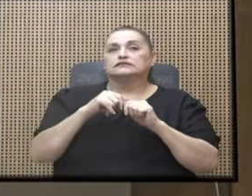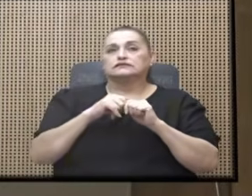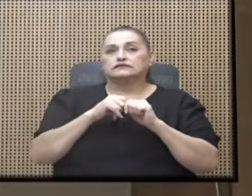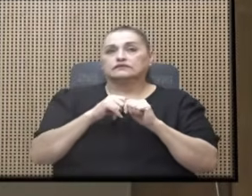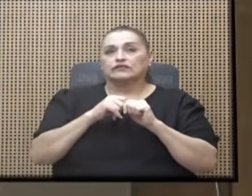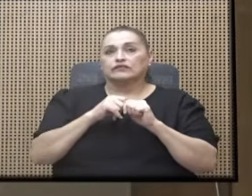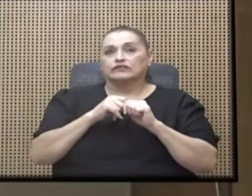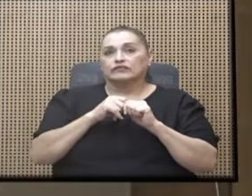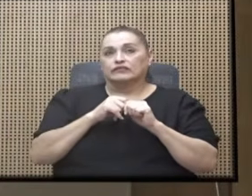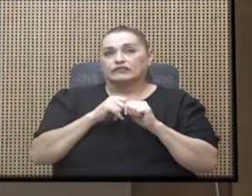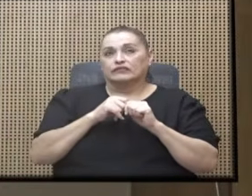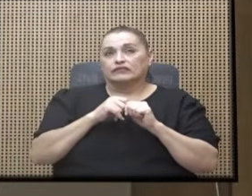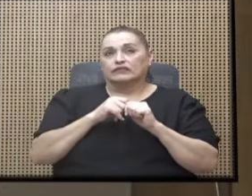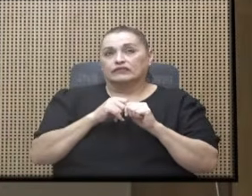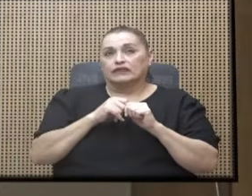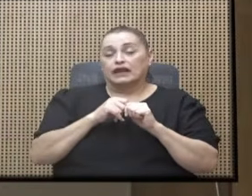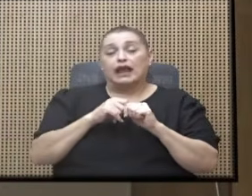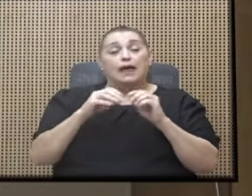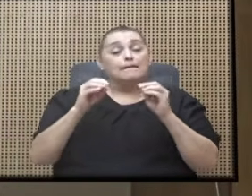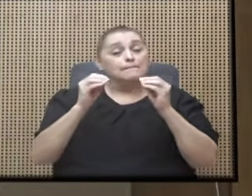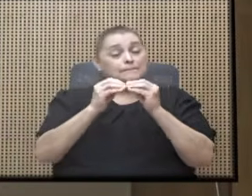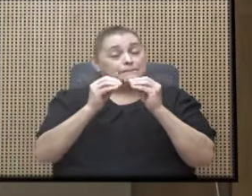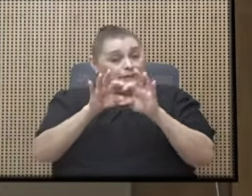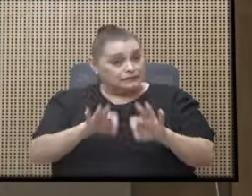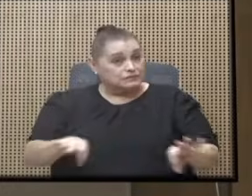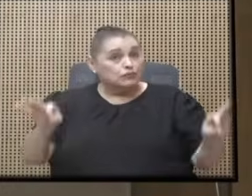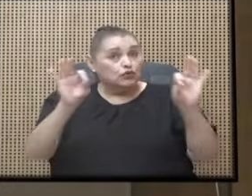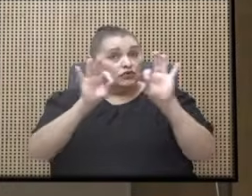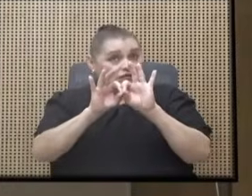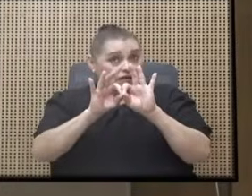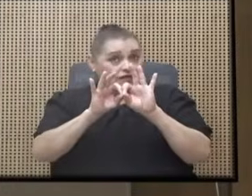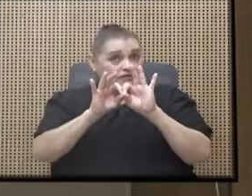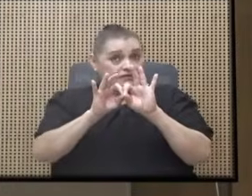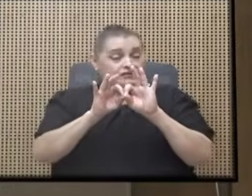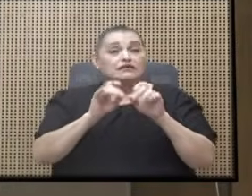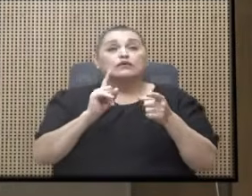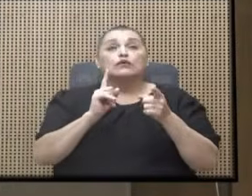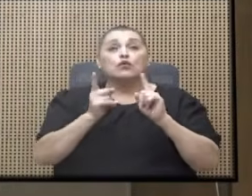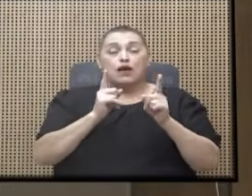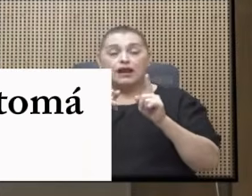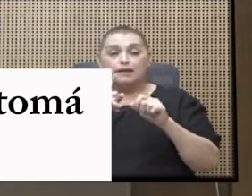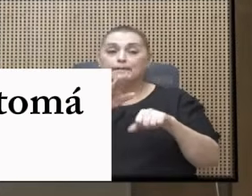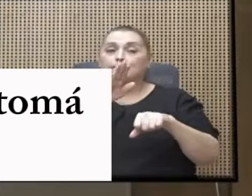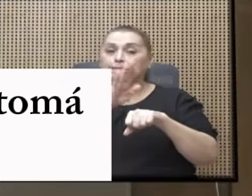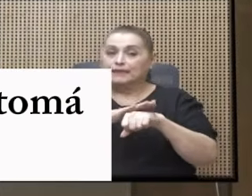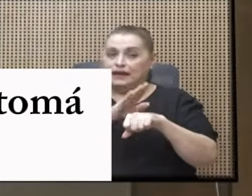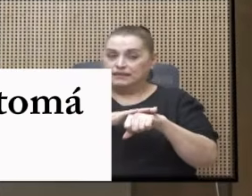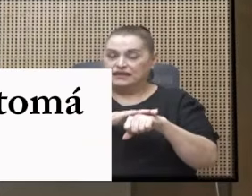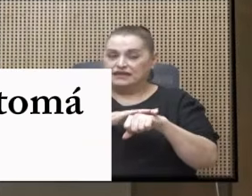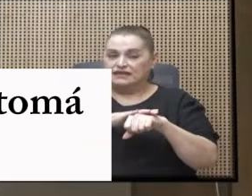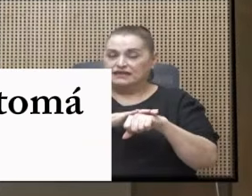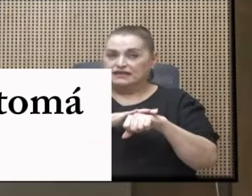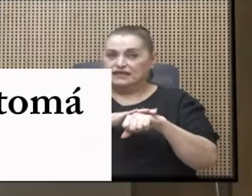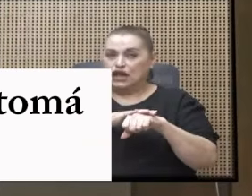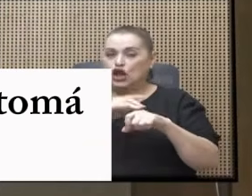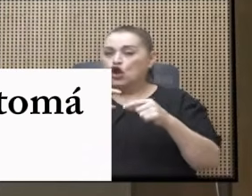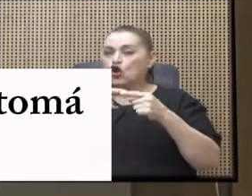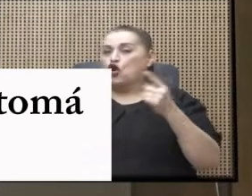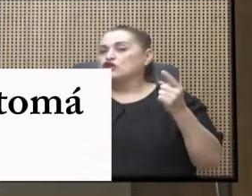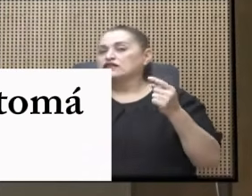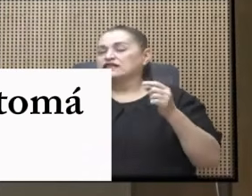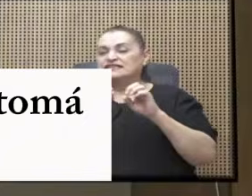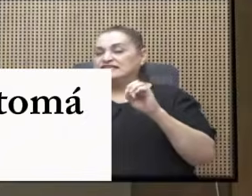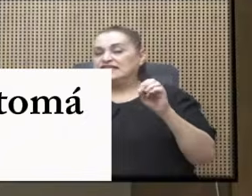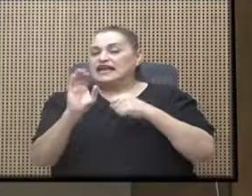tal vez la más importante es que permite combatir la impunidad. O sea, no